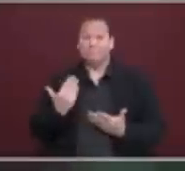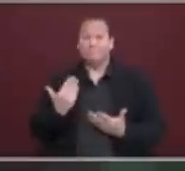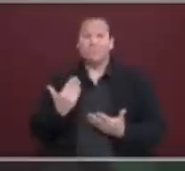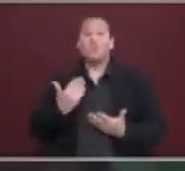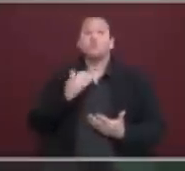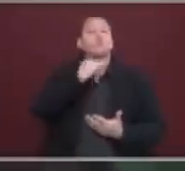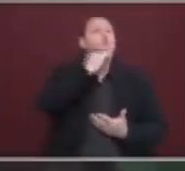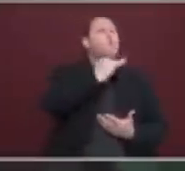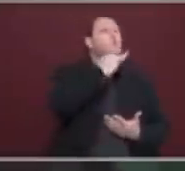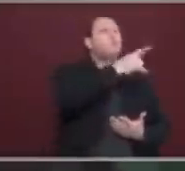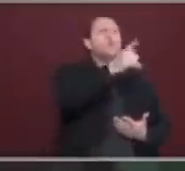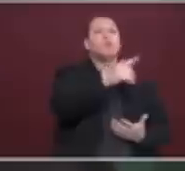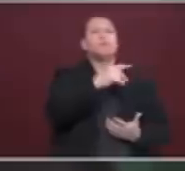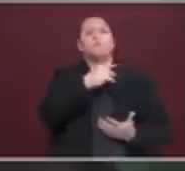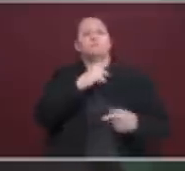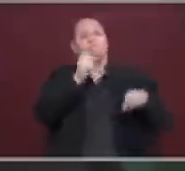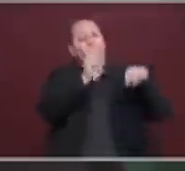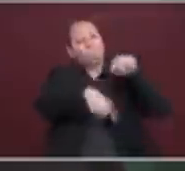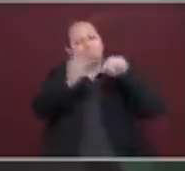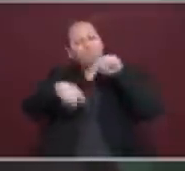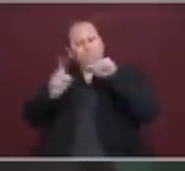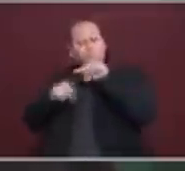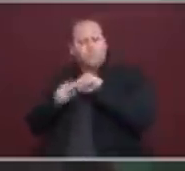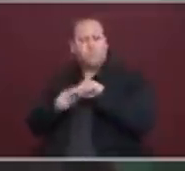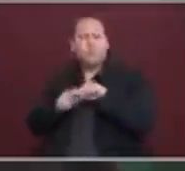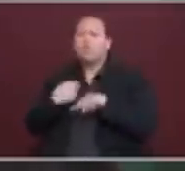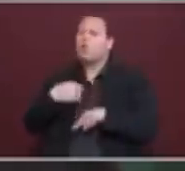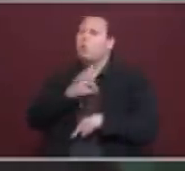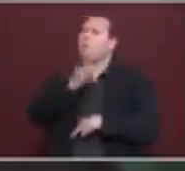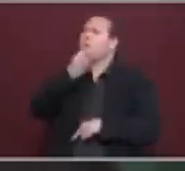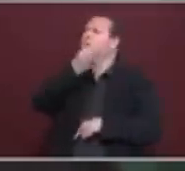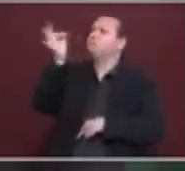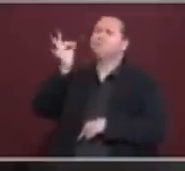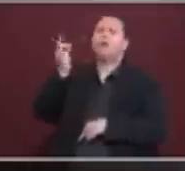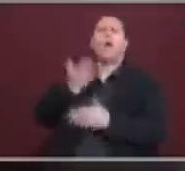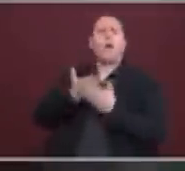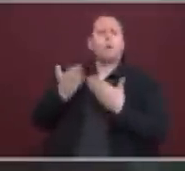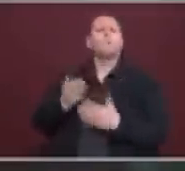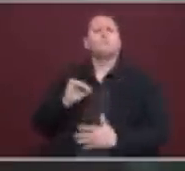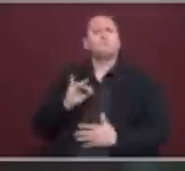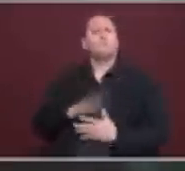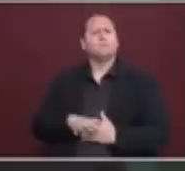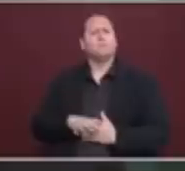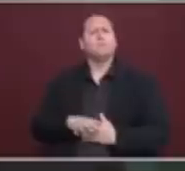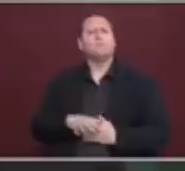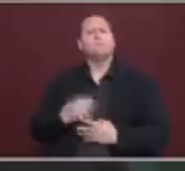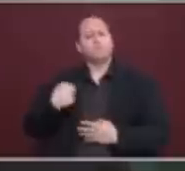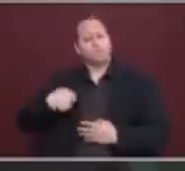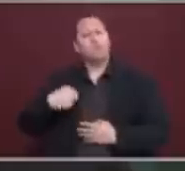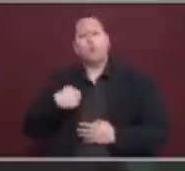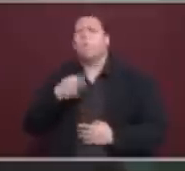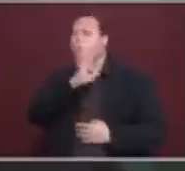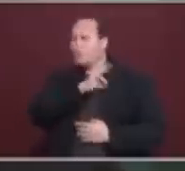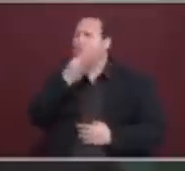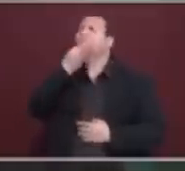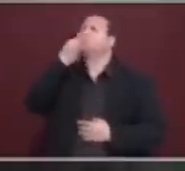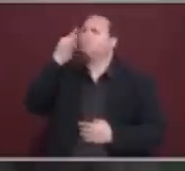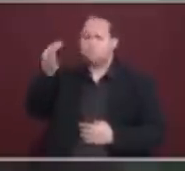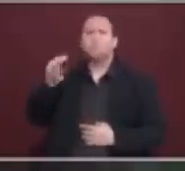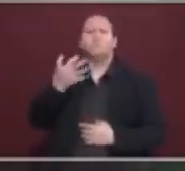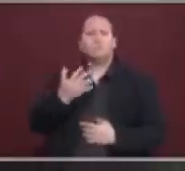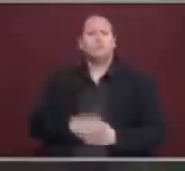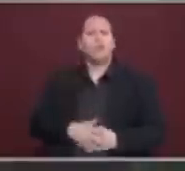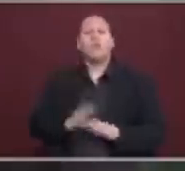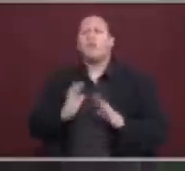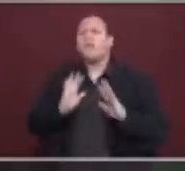corrupción es más les puedo decir ya así de manera categórica de que